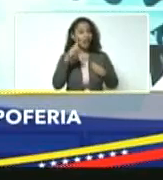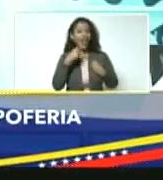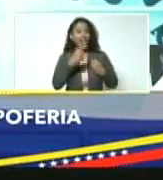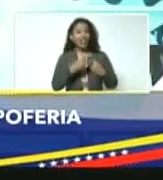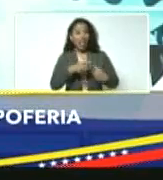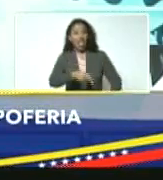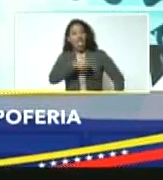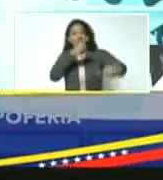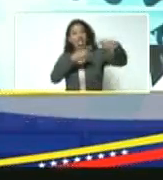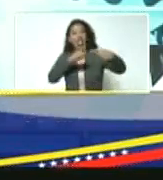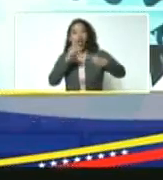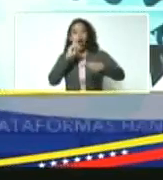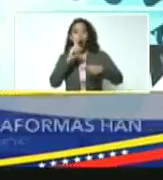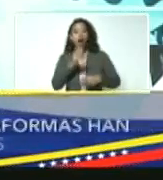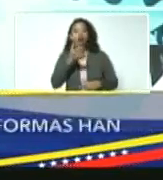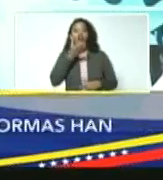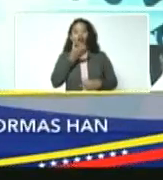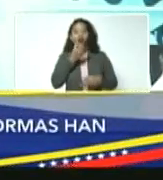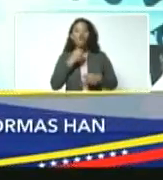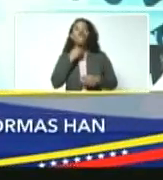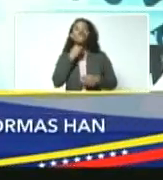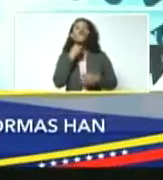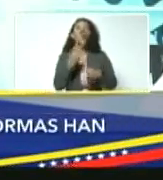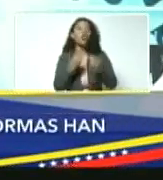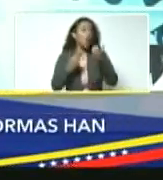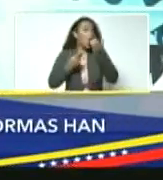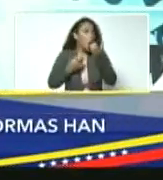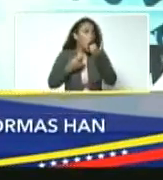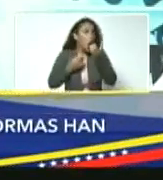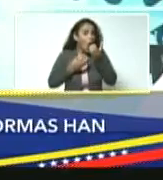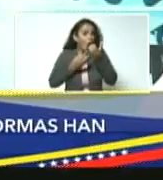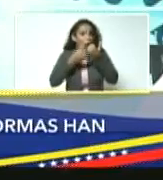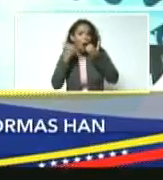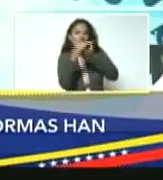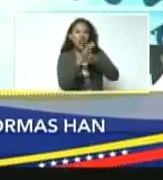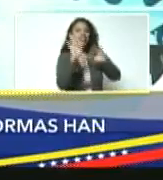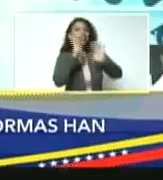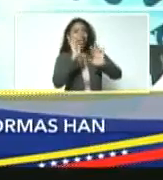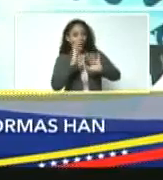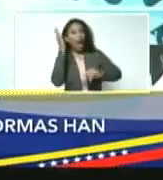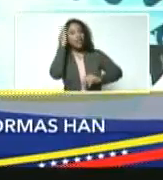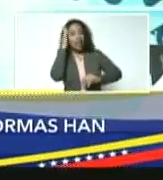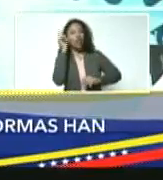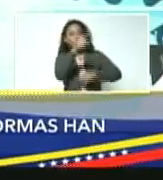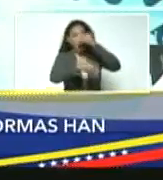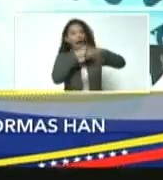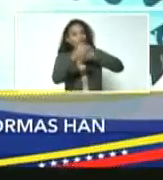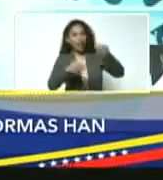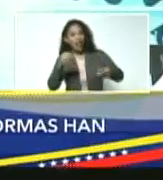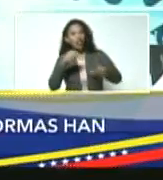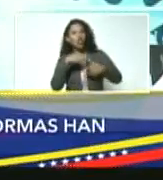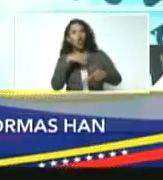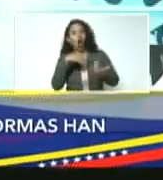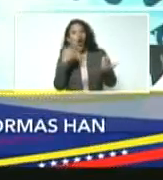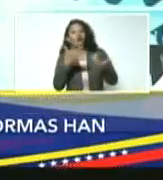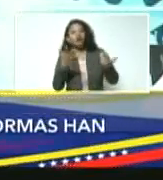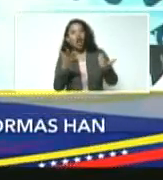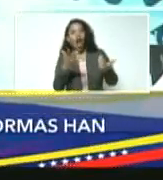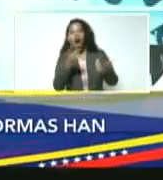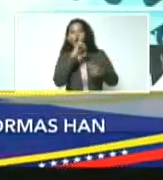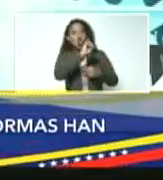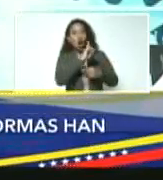lío, o le mandan una nota de voz. ¿Ah? Ya sé lo que ha estado haciendo. No me